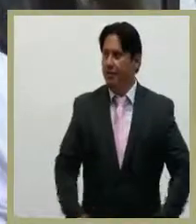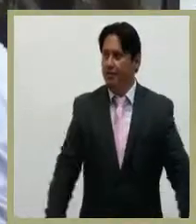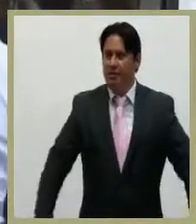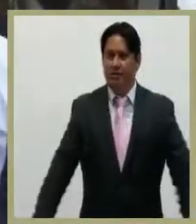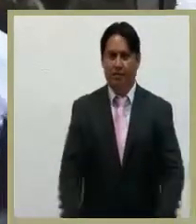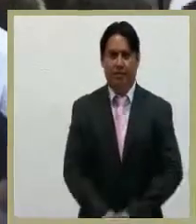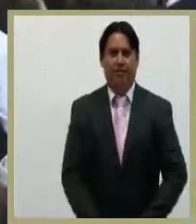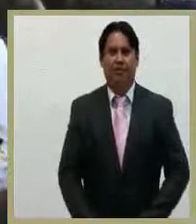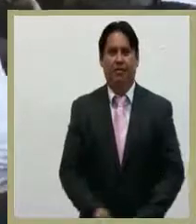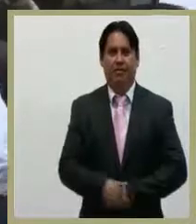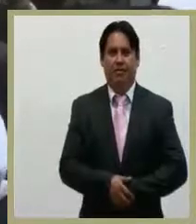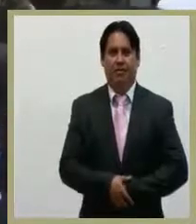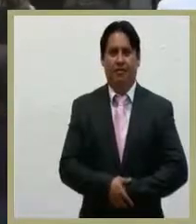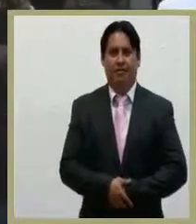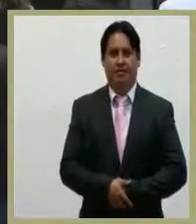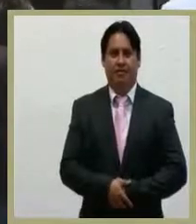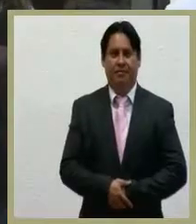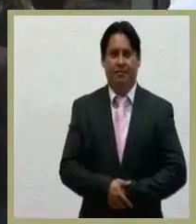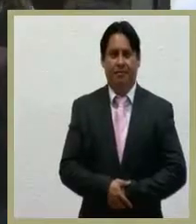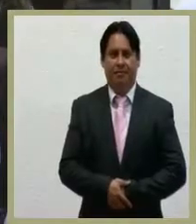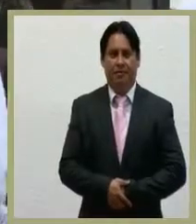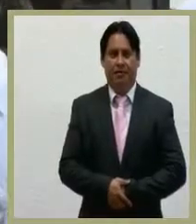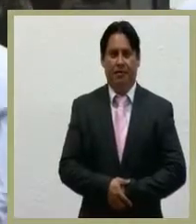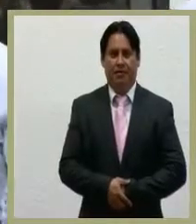Ahorita que clausuremos, diputada, con mucho gusto.